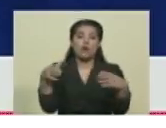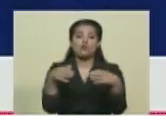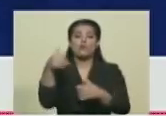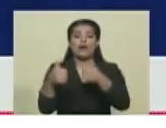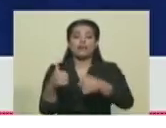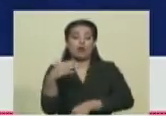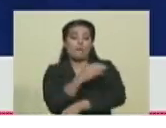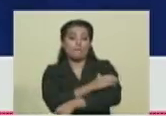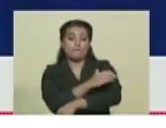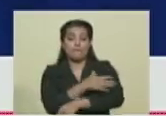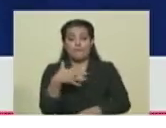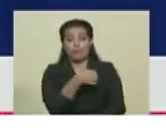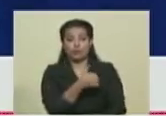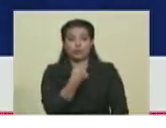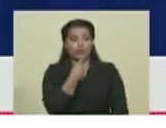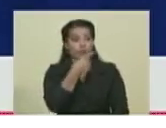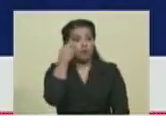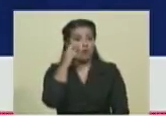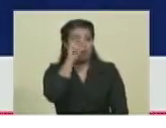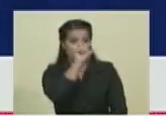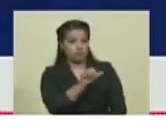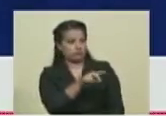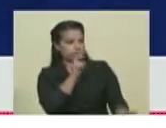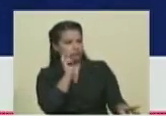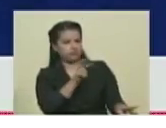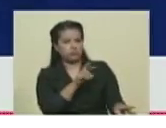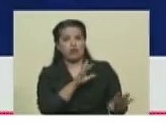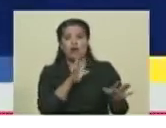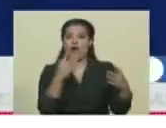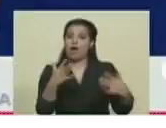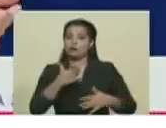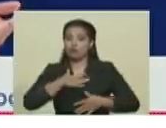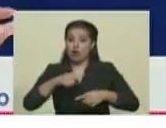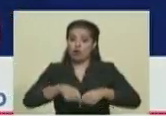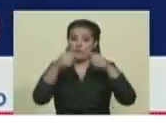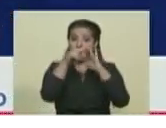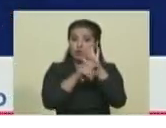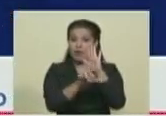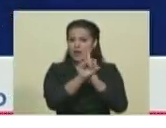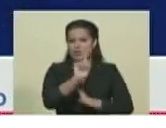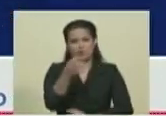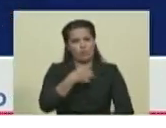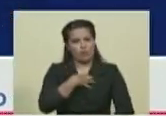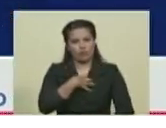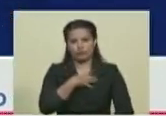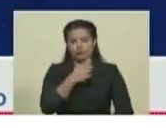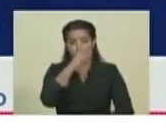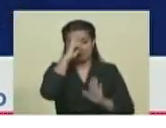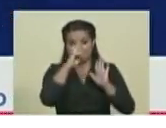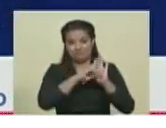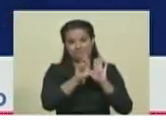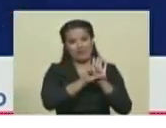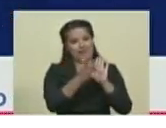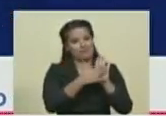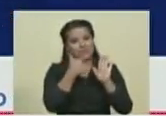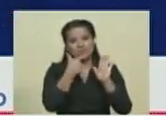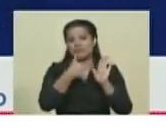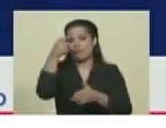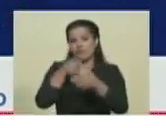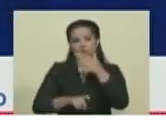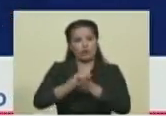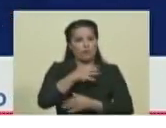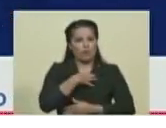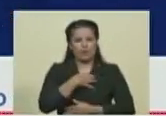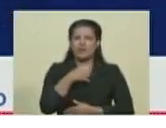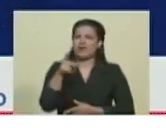de la derecha venezolana. Yo no seré yo quien viole la veda electoral. Eso es absolutamente absurdo, completamente risible.